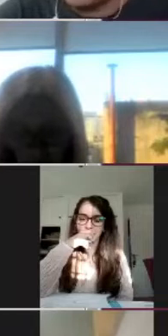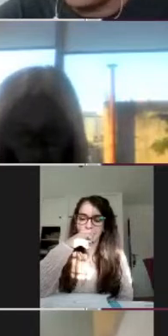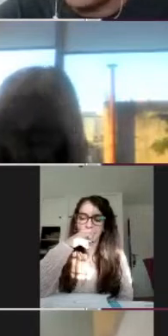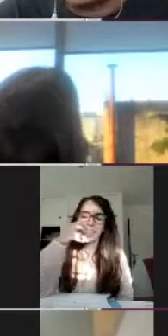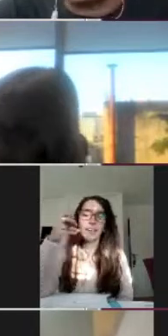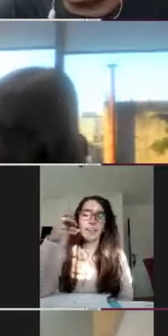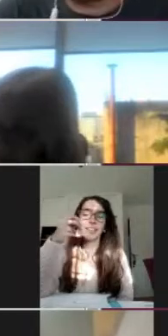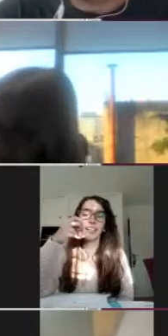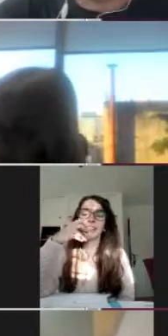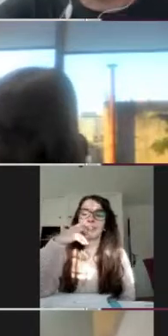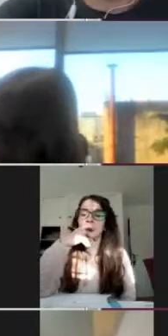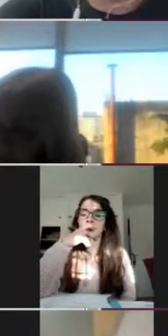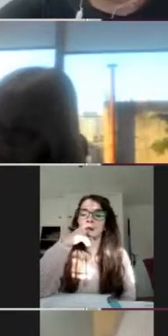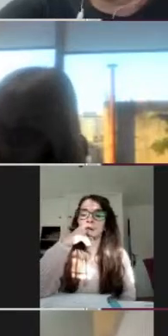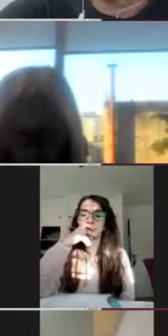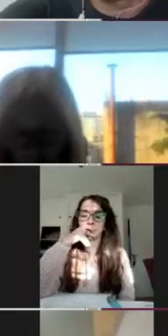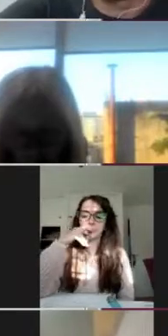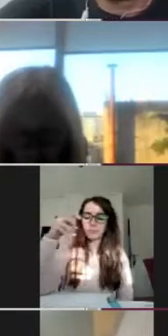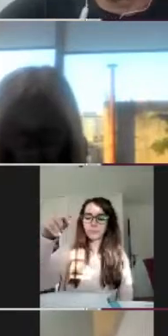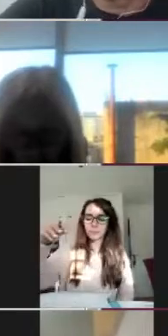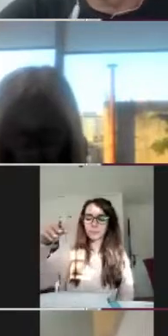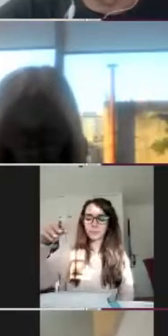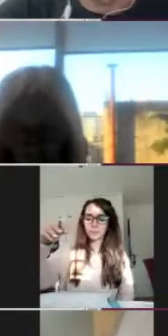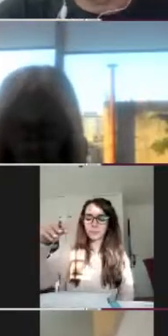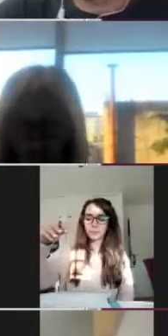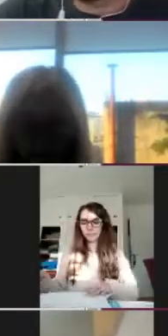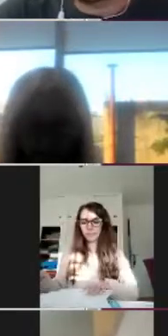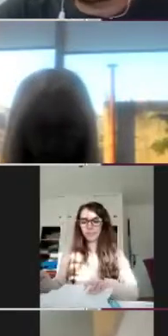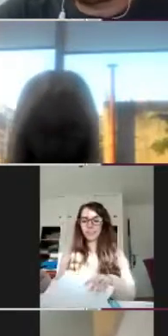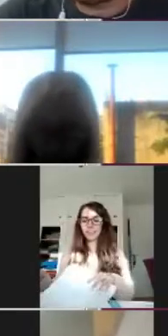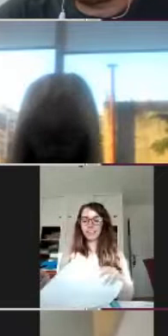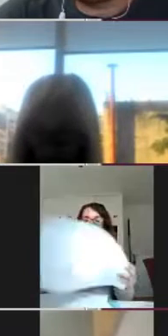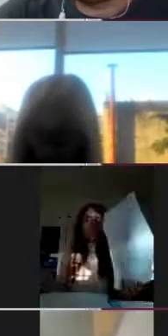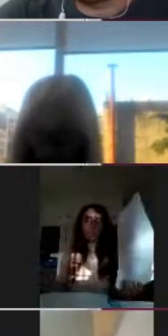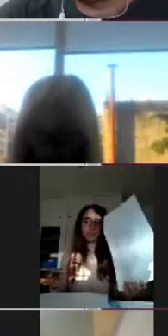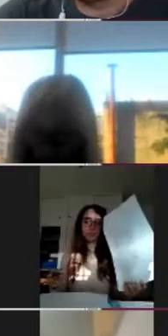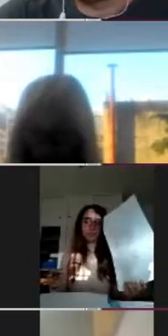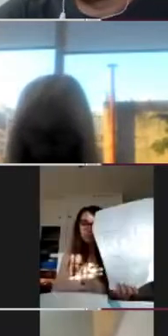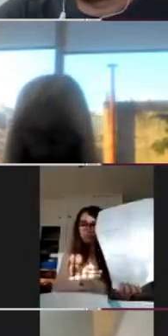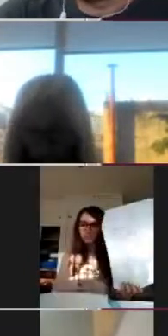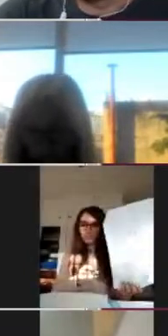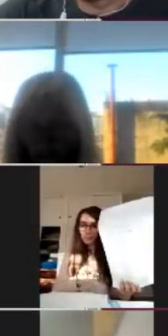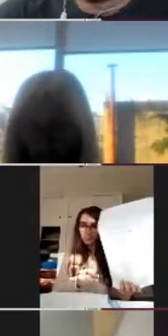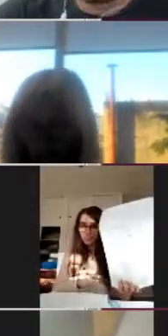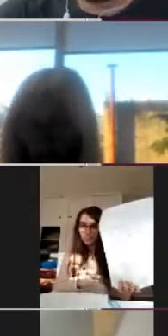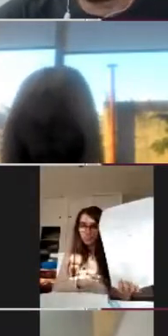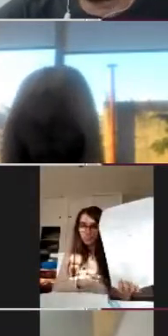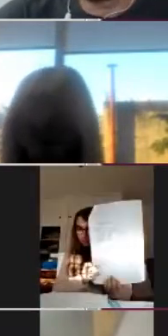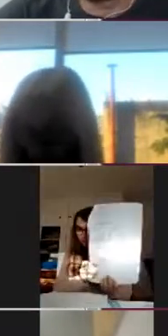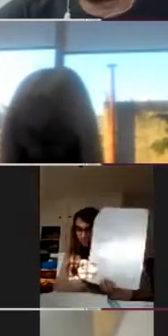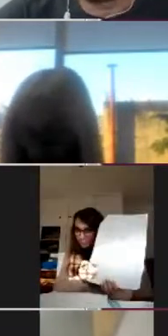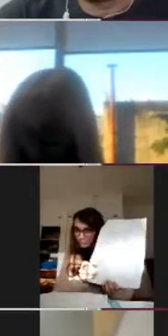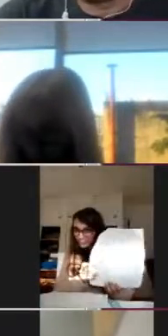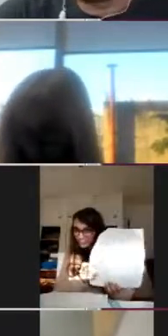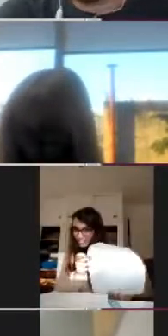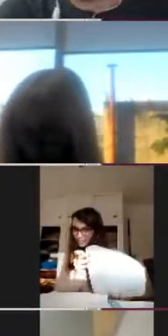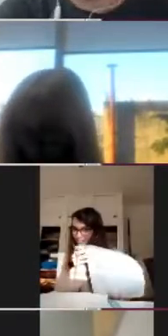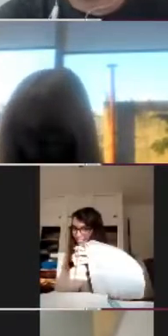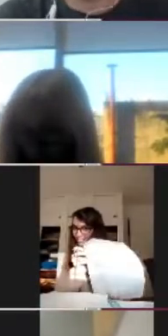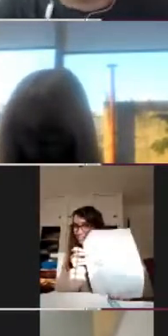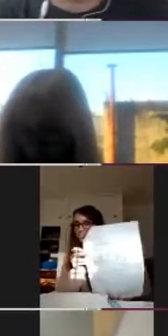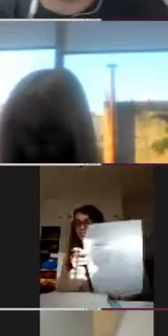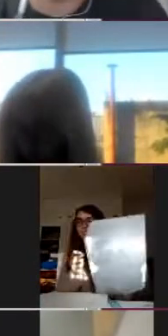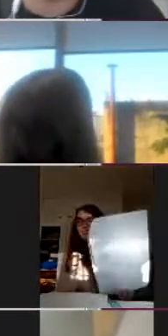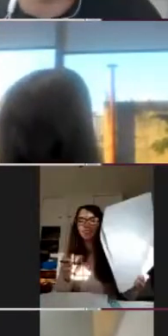¿Tenés la resolución de El la que no caja de está. cómo? Bueno. Pero vos tenés. Sí, tengo. Bueno. De